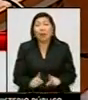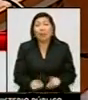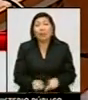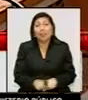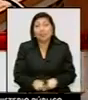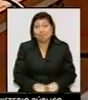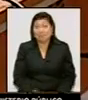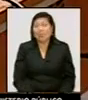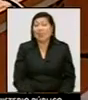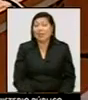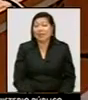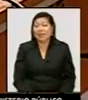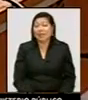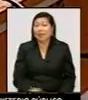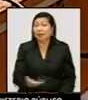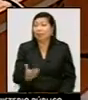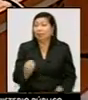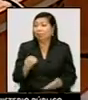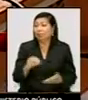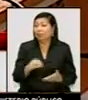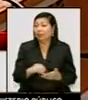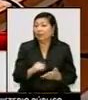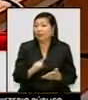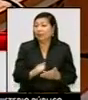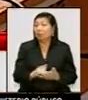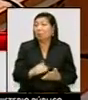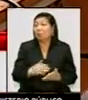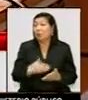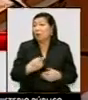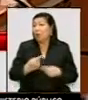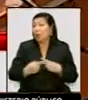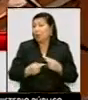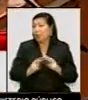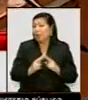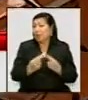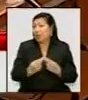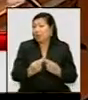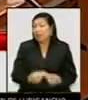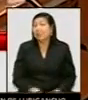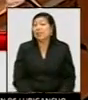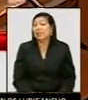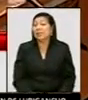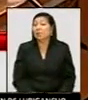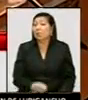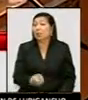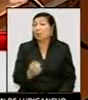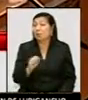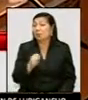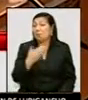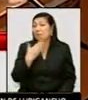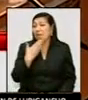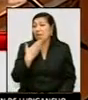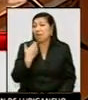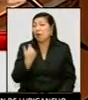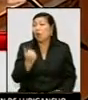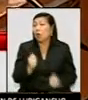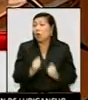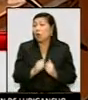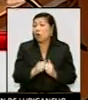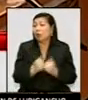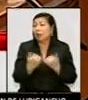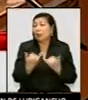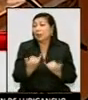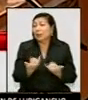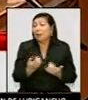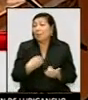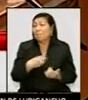yo ahí hago un pedido adicional, en todo caso, podamos la siguiente sesión o las siguientes sesiones que usted considere conveniente contar ahora sí